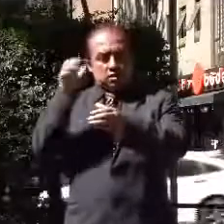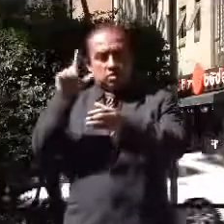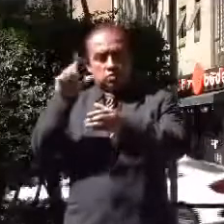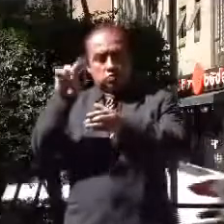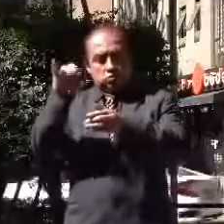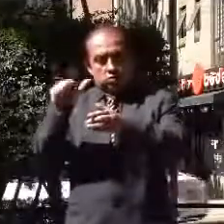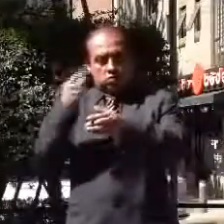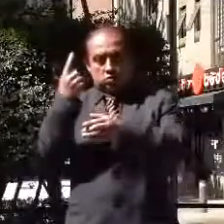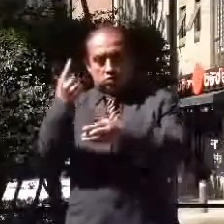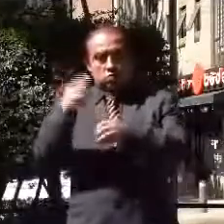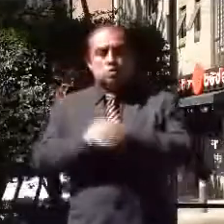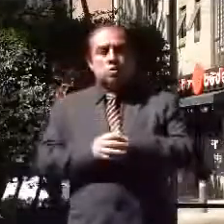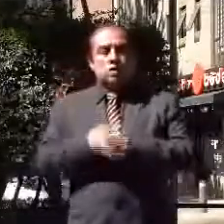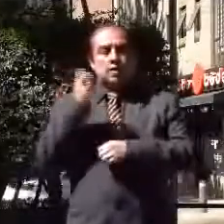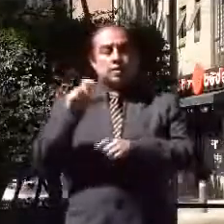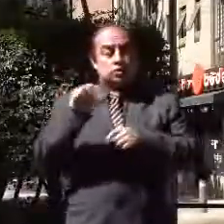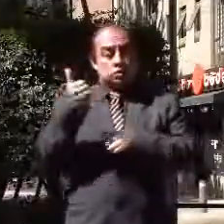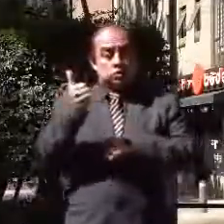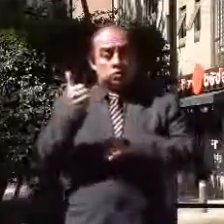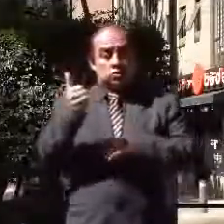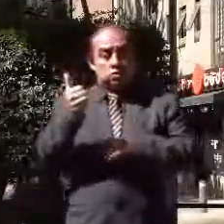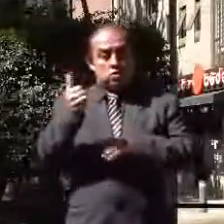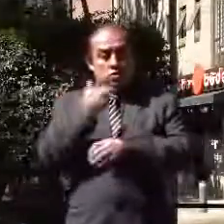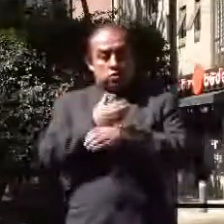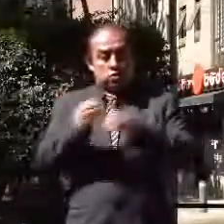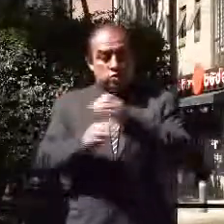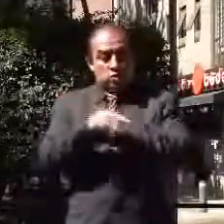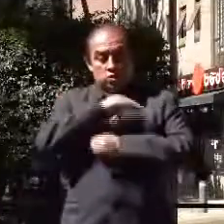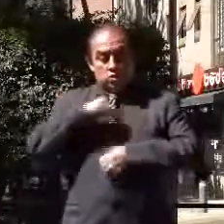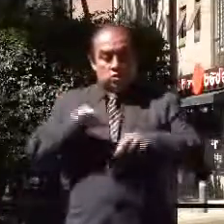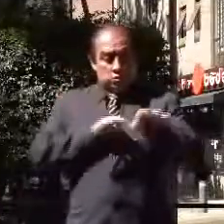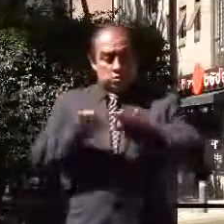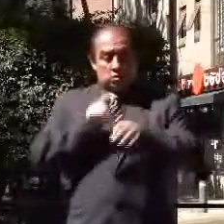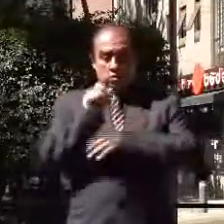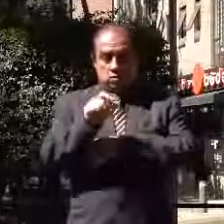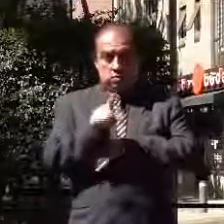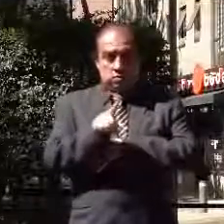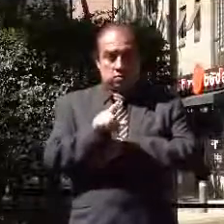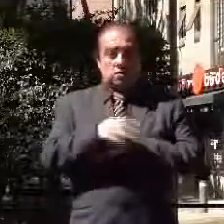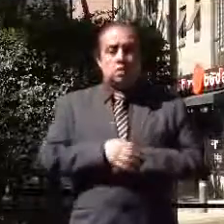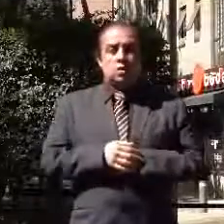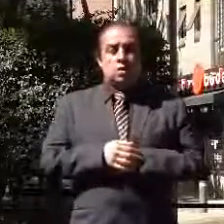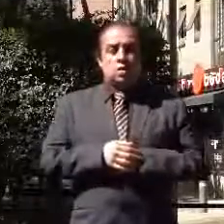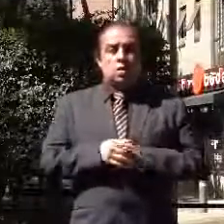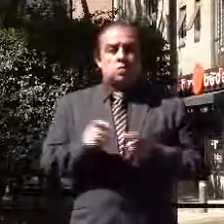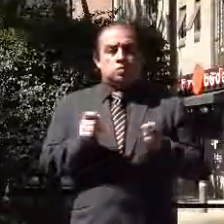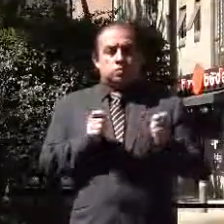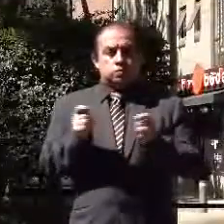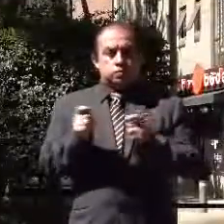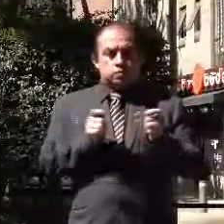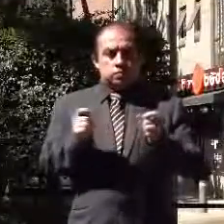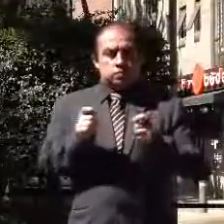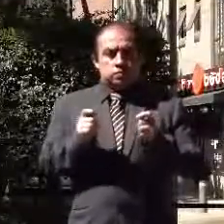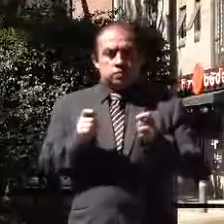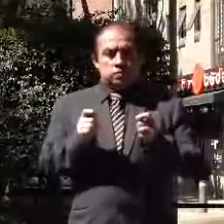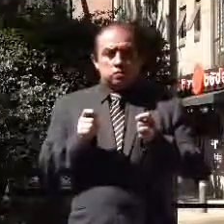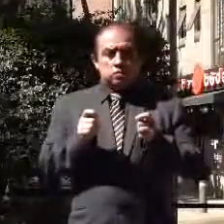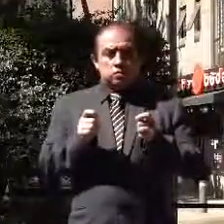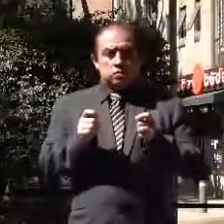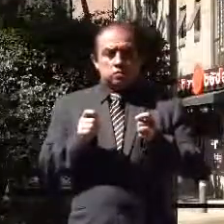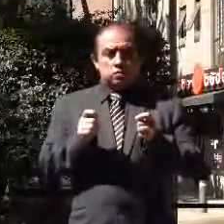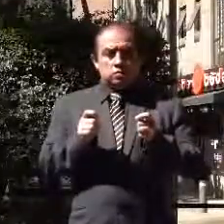Esa es otra parte que sobre la que estamos trabajando también, el control de la red